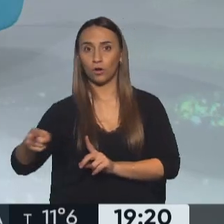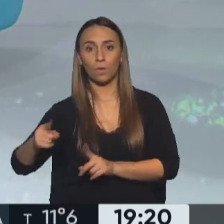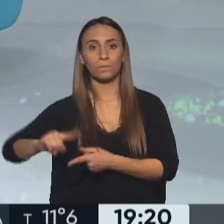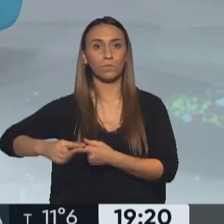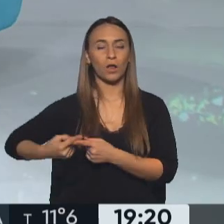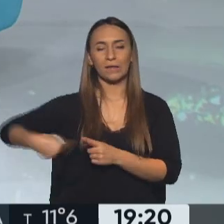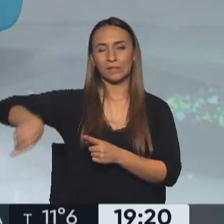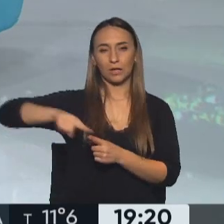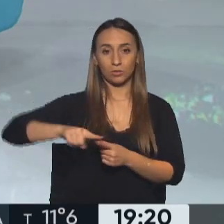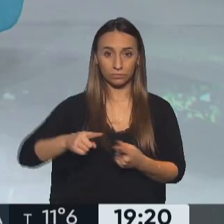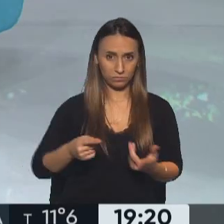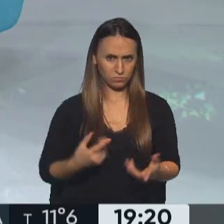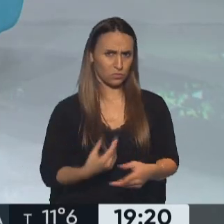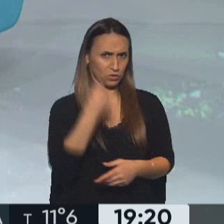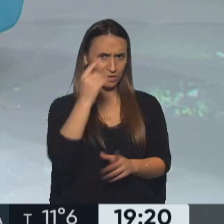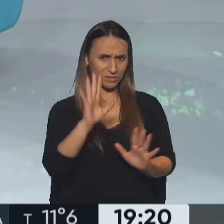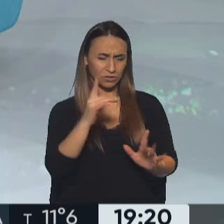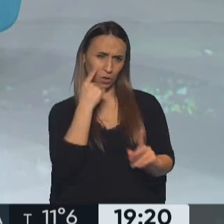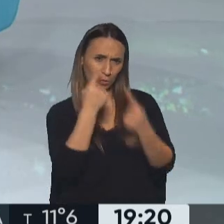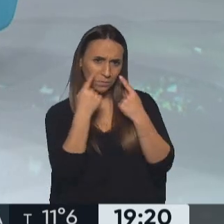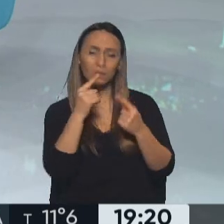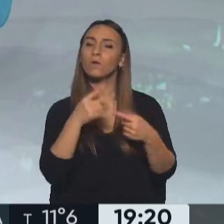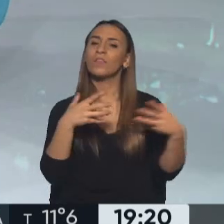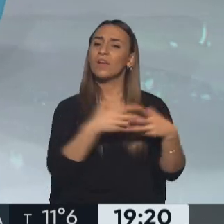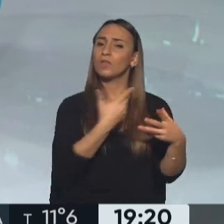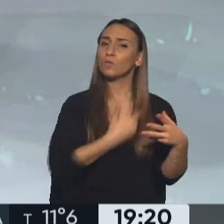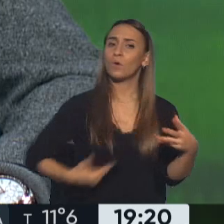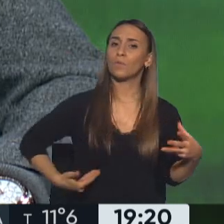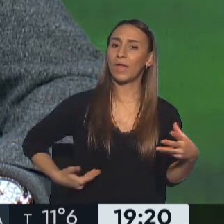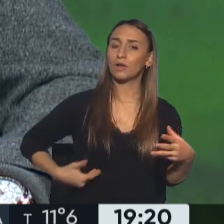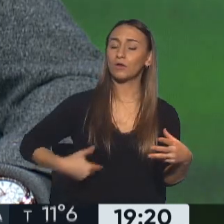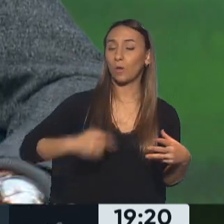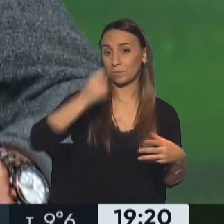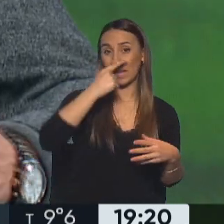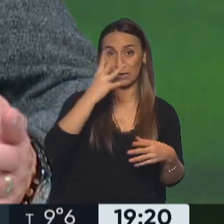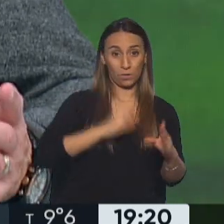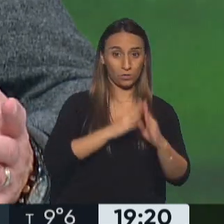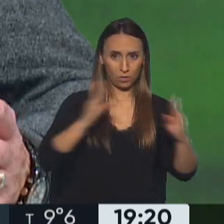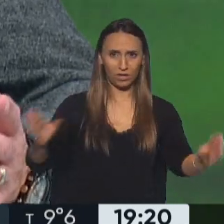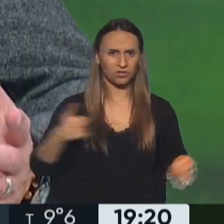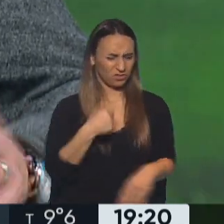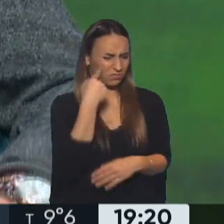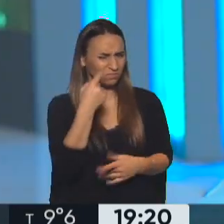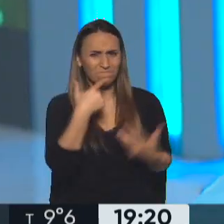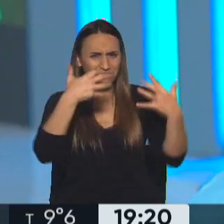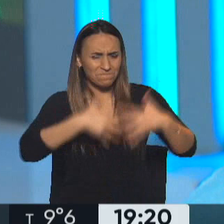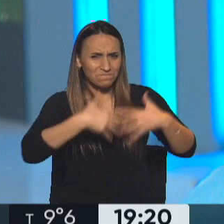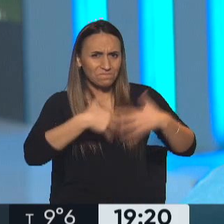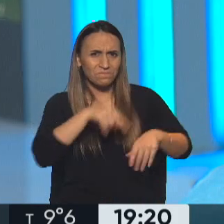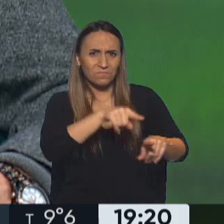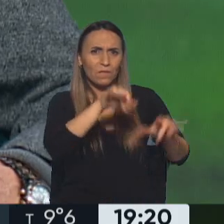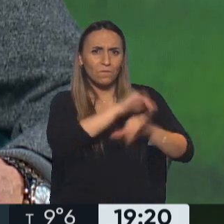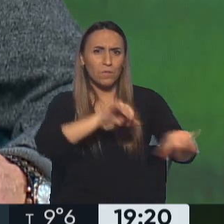muchas veces a lo que eran los denunciadores seriales del macrismo durante los cuatro años de gestión decía de dónde sacan por qué